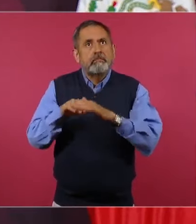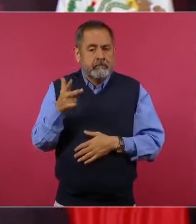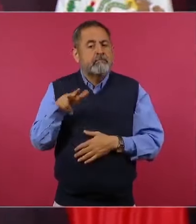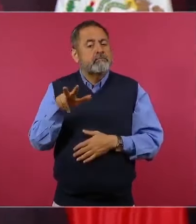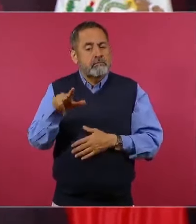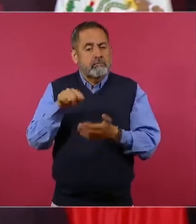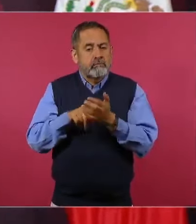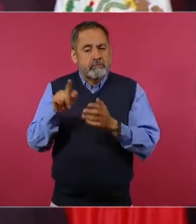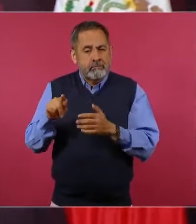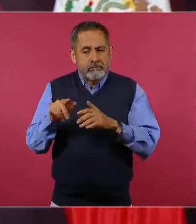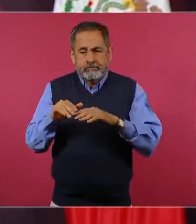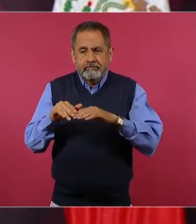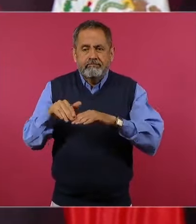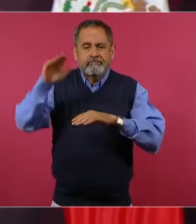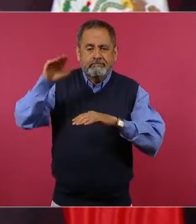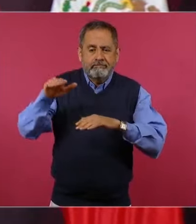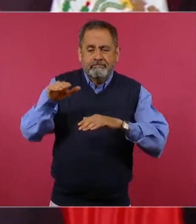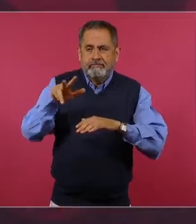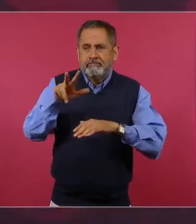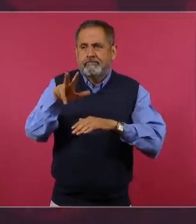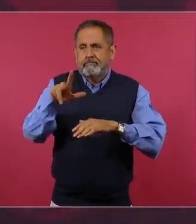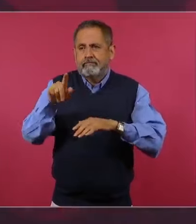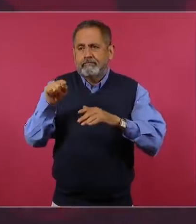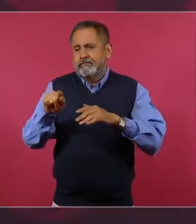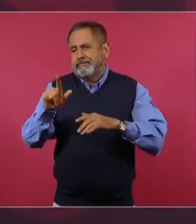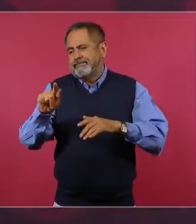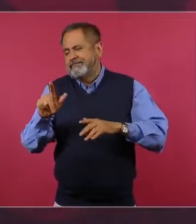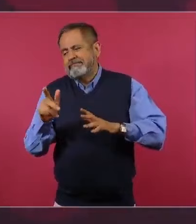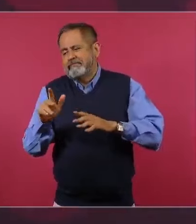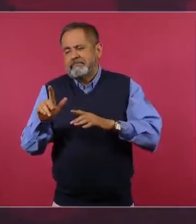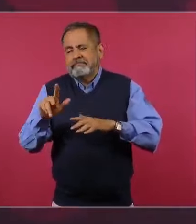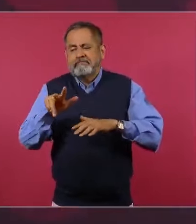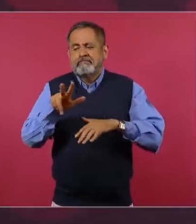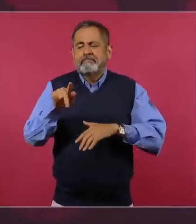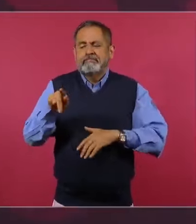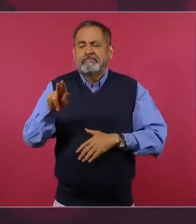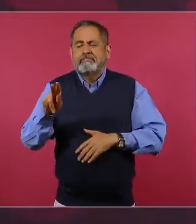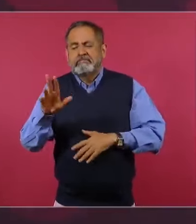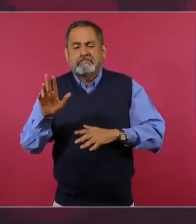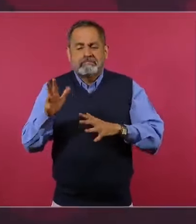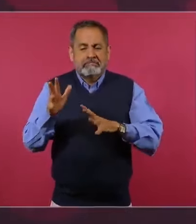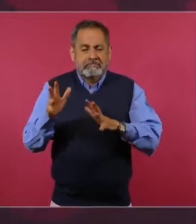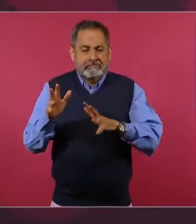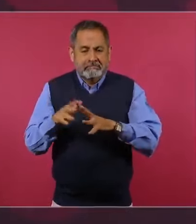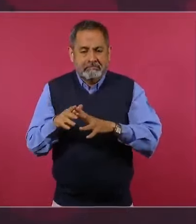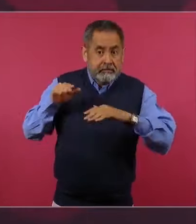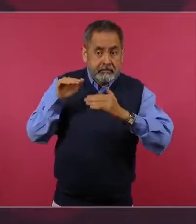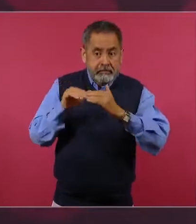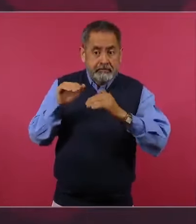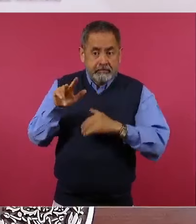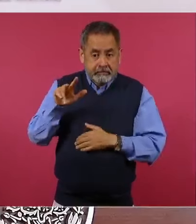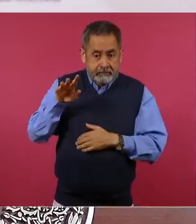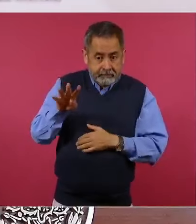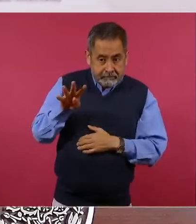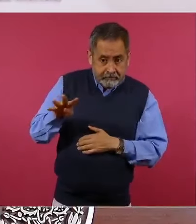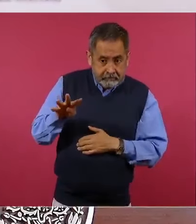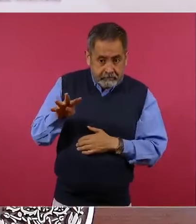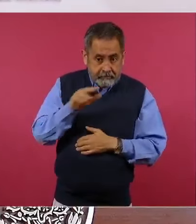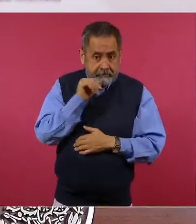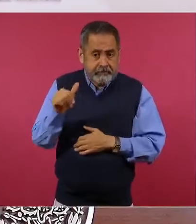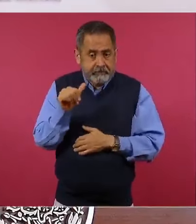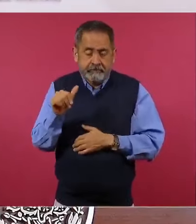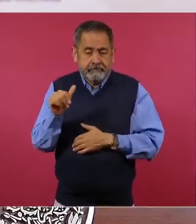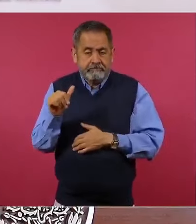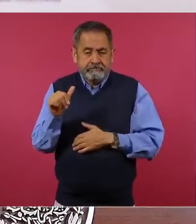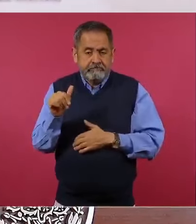18.70, pero no pasó de ahí, 18.70, 18.80. No llegó a 19 y bajó,